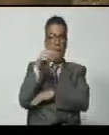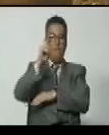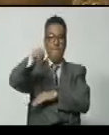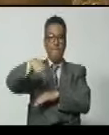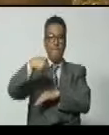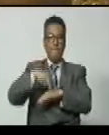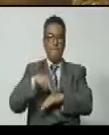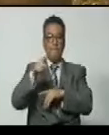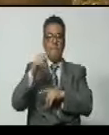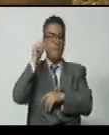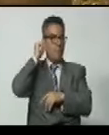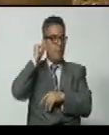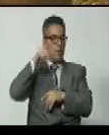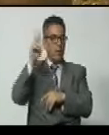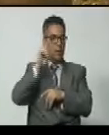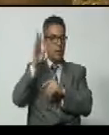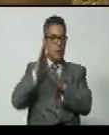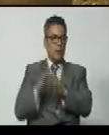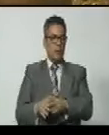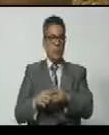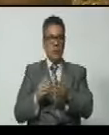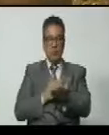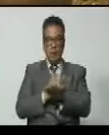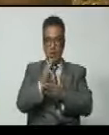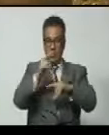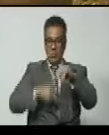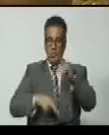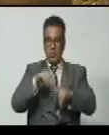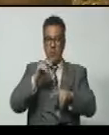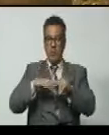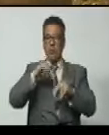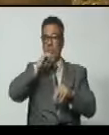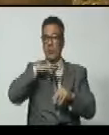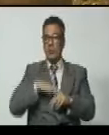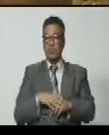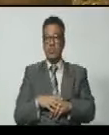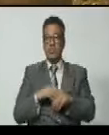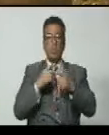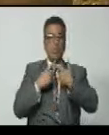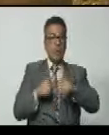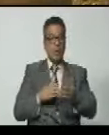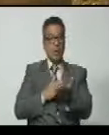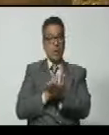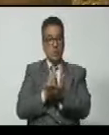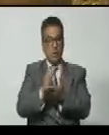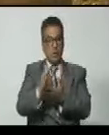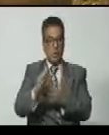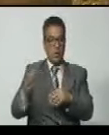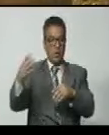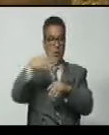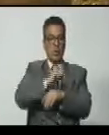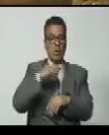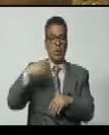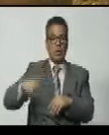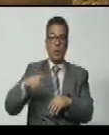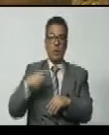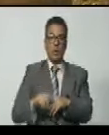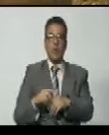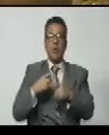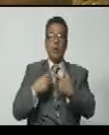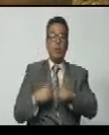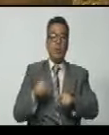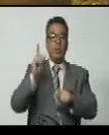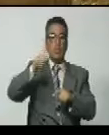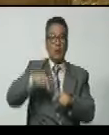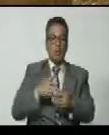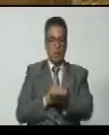Nacional. Las mujeres venezolanas seguimos construyendo historia, pero seguimos conquistando derechos, pero